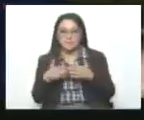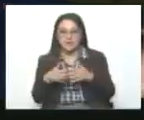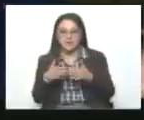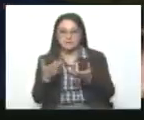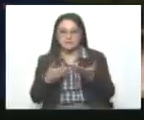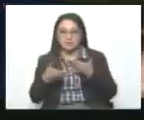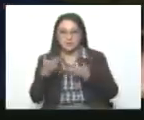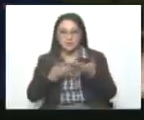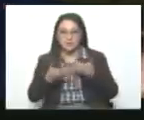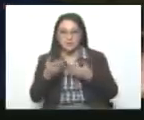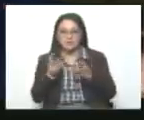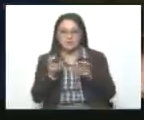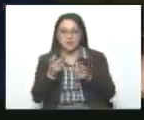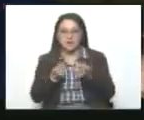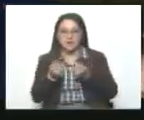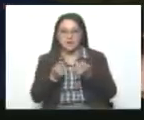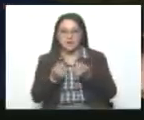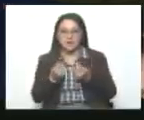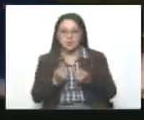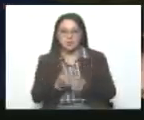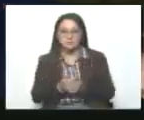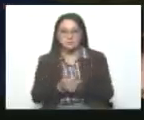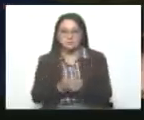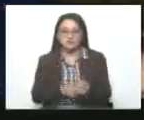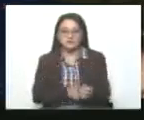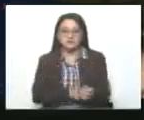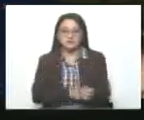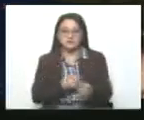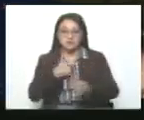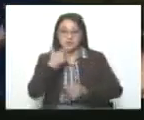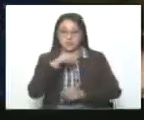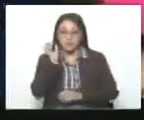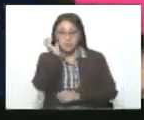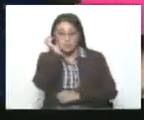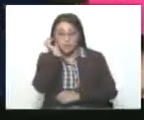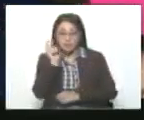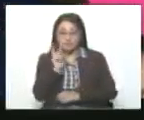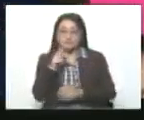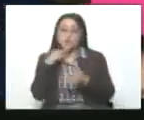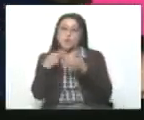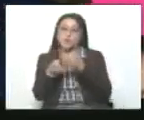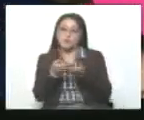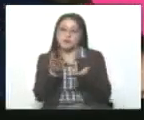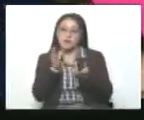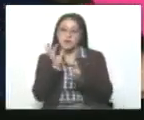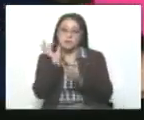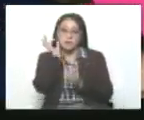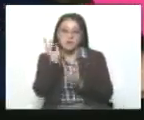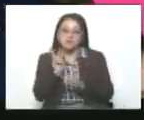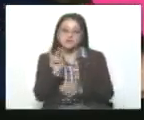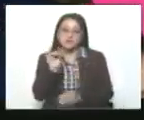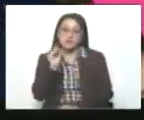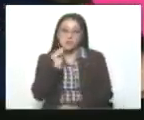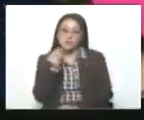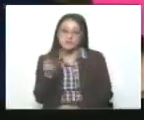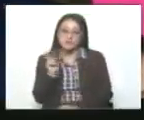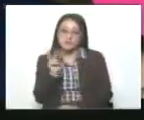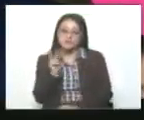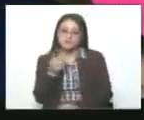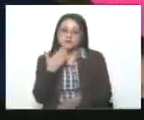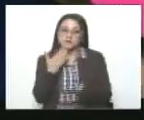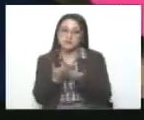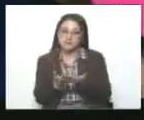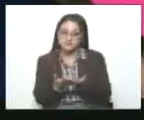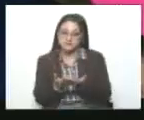con un área económica. Como mujer, como venezolana, en nombre de las mujeres venezolanas y de la juventud venezolana,